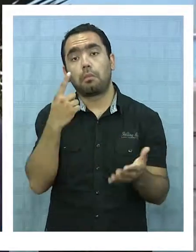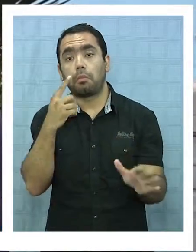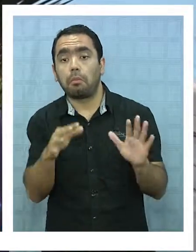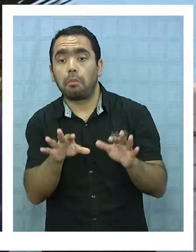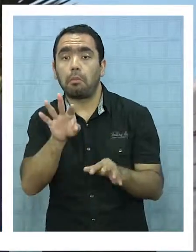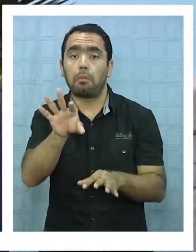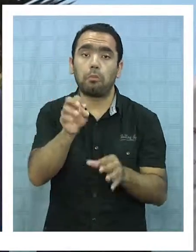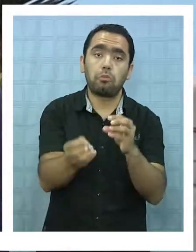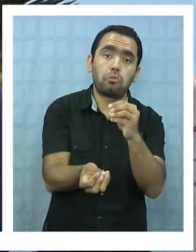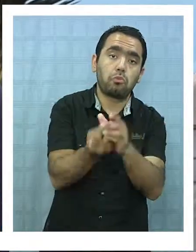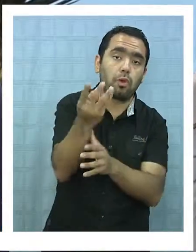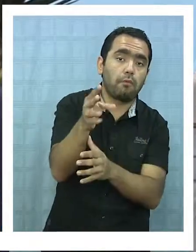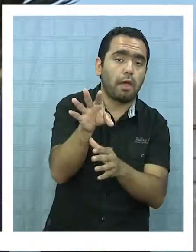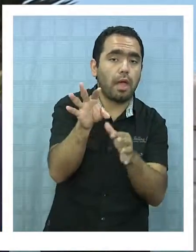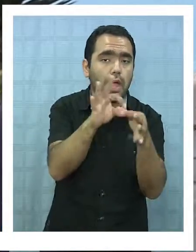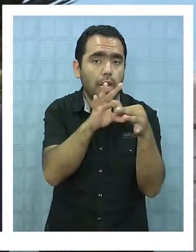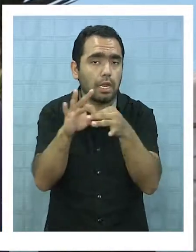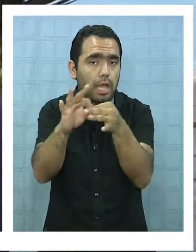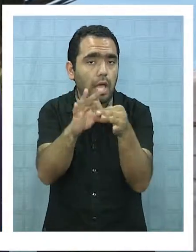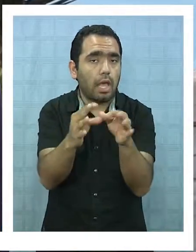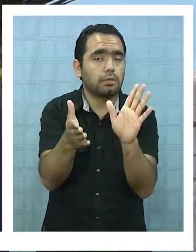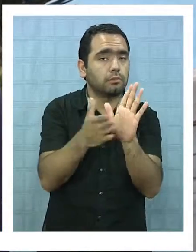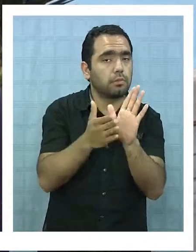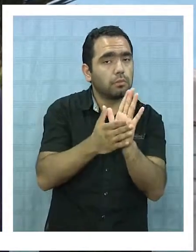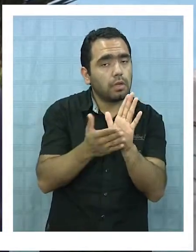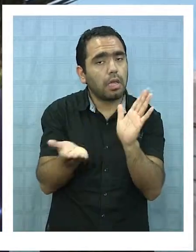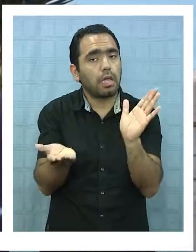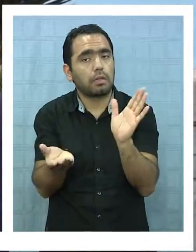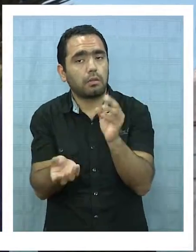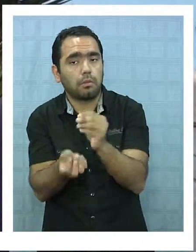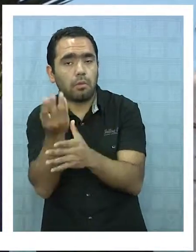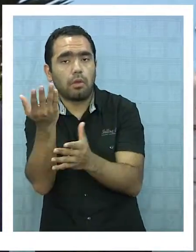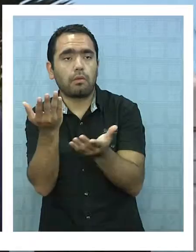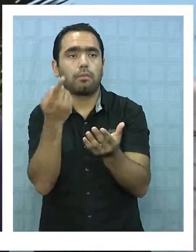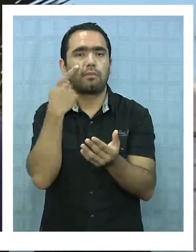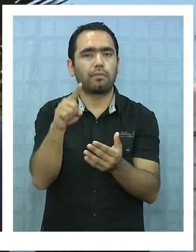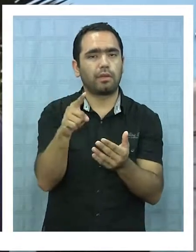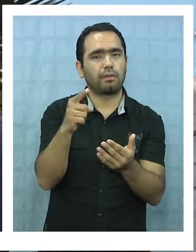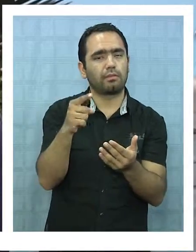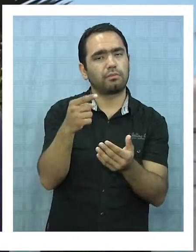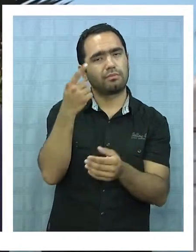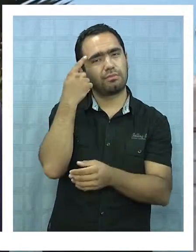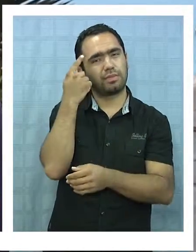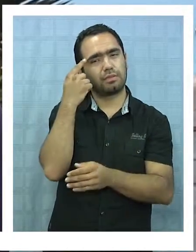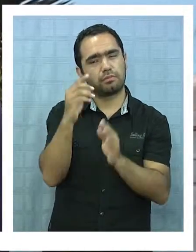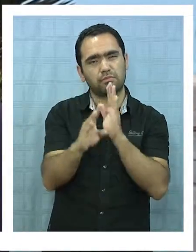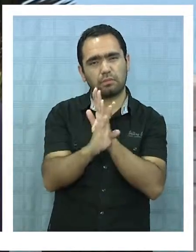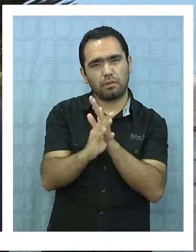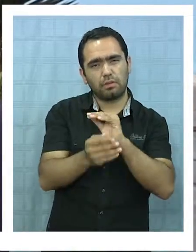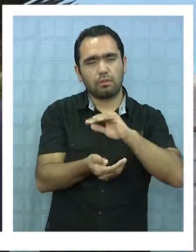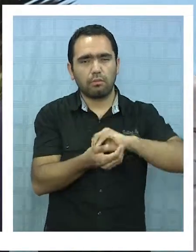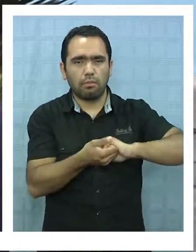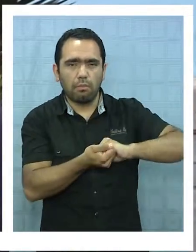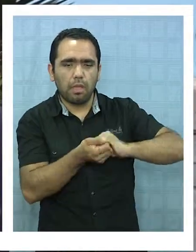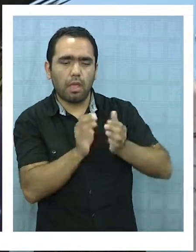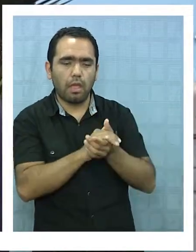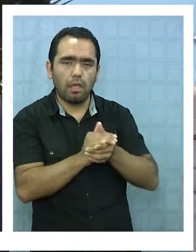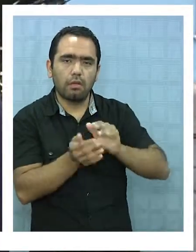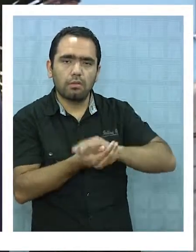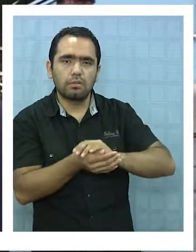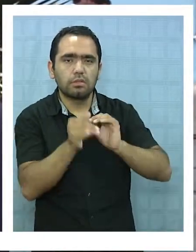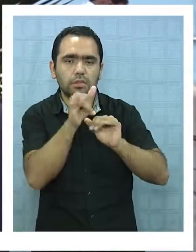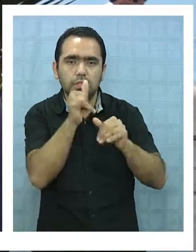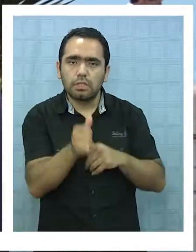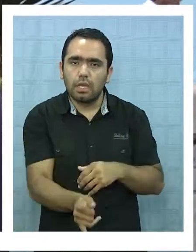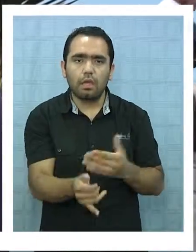alianzas y salen nuevas propuestas, pero en realidad por debajo de la mesa son los mismos amigos de siempre, son los mismos